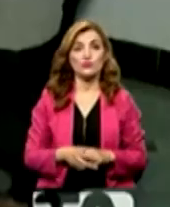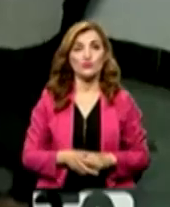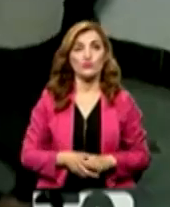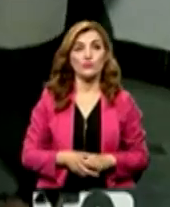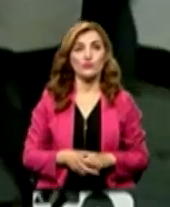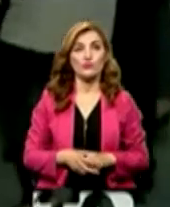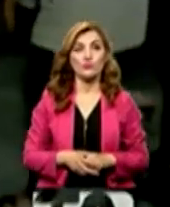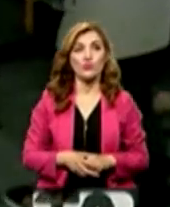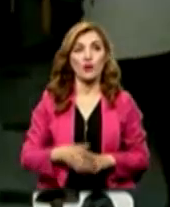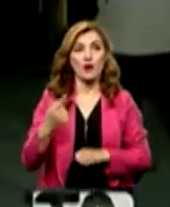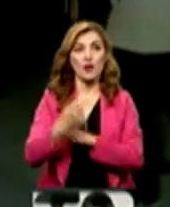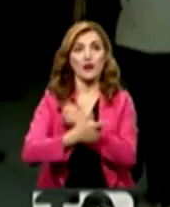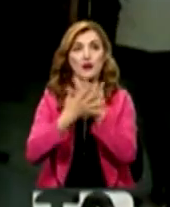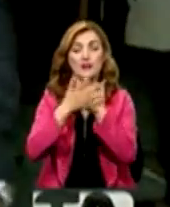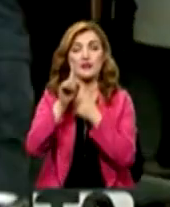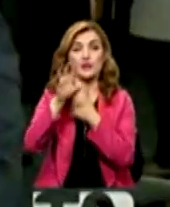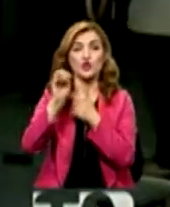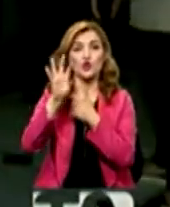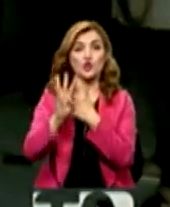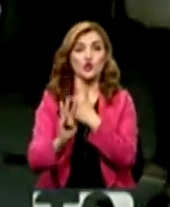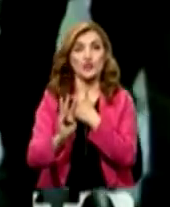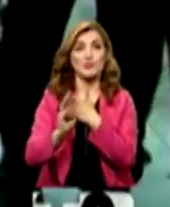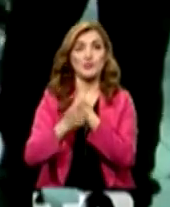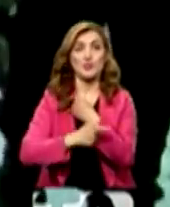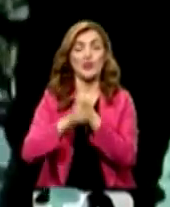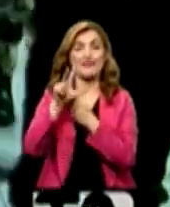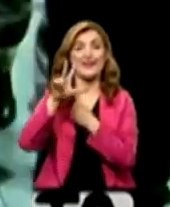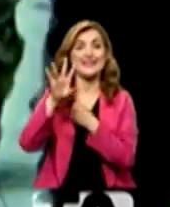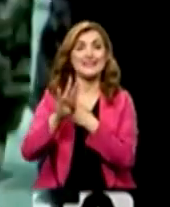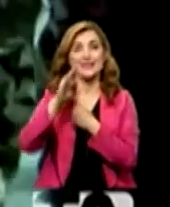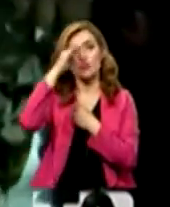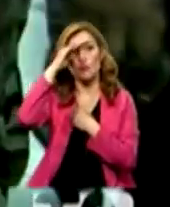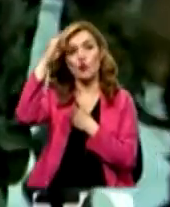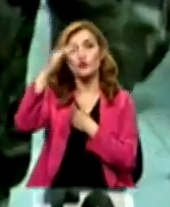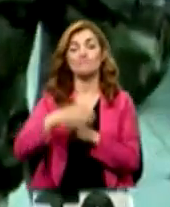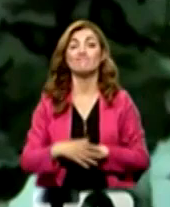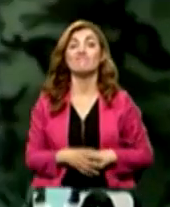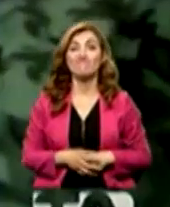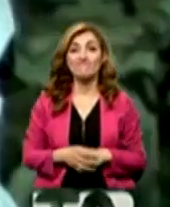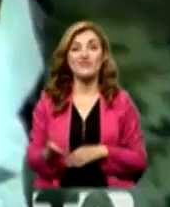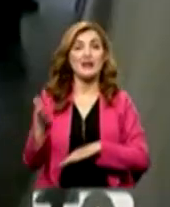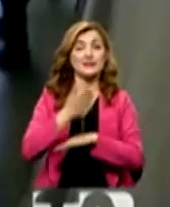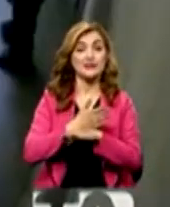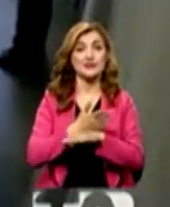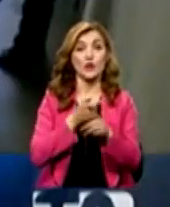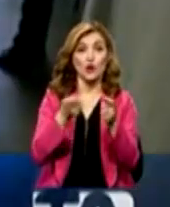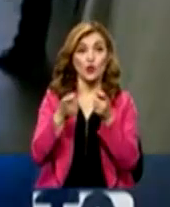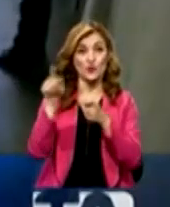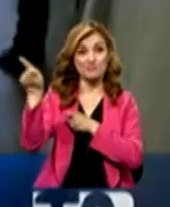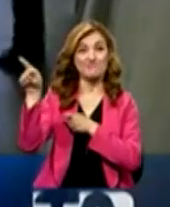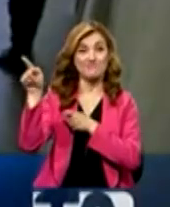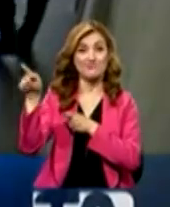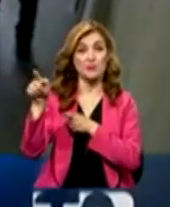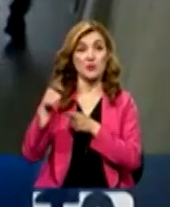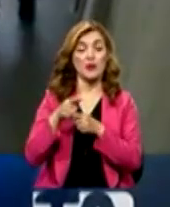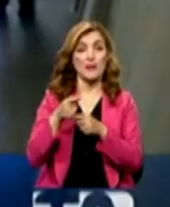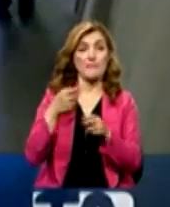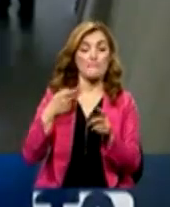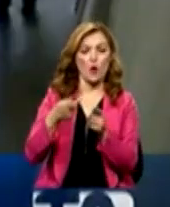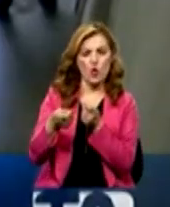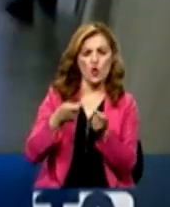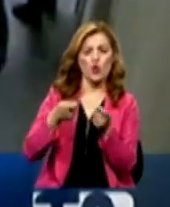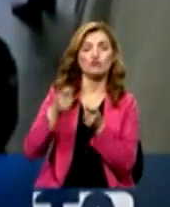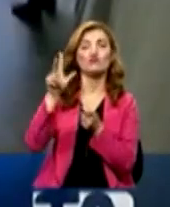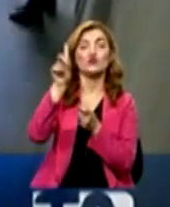A 106 días de prisión en el CRS Turi fueron condenados 37 policías que participaron en un operativo de control el pasado 31